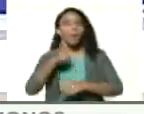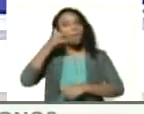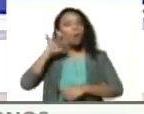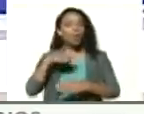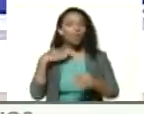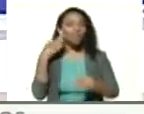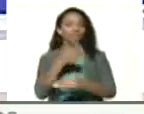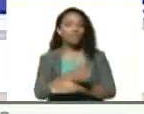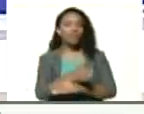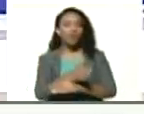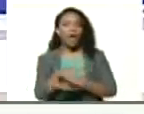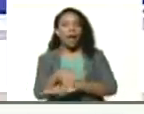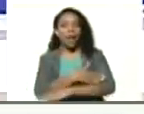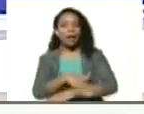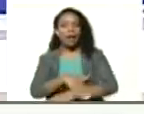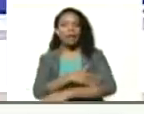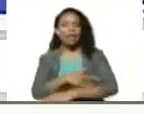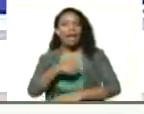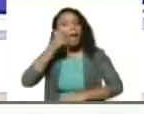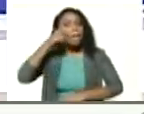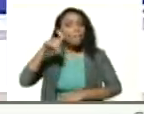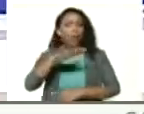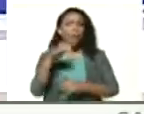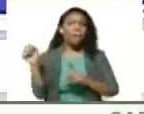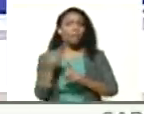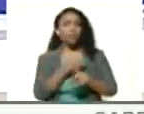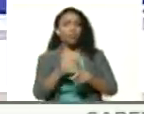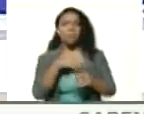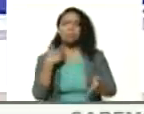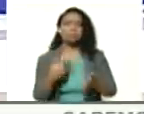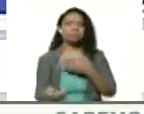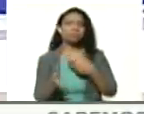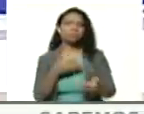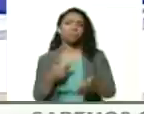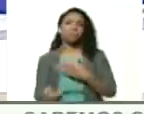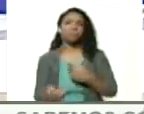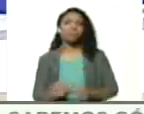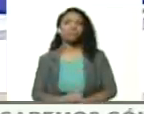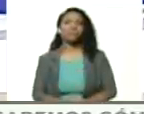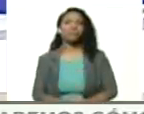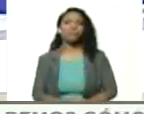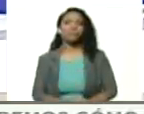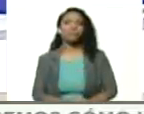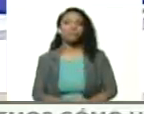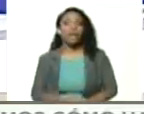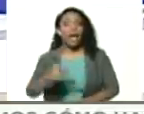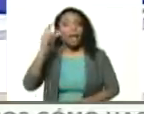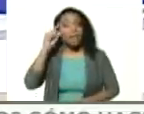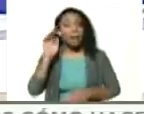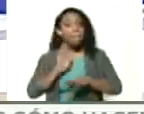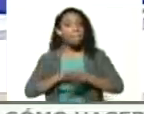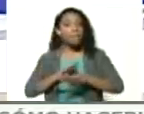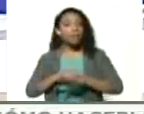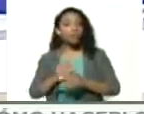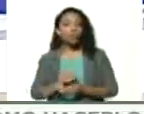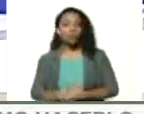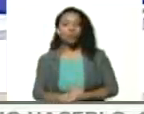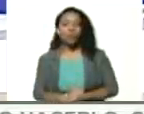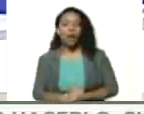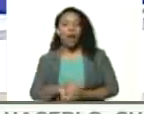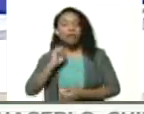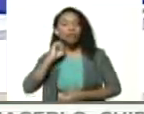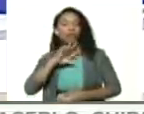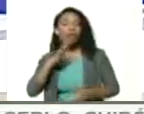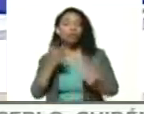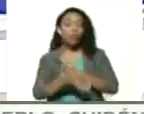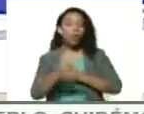calles. El pueblo es reprimido, pero no importa. El día que pasó a la historia